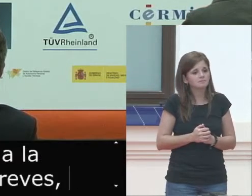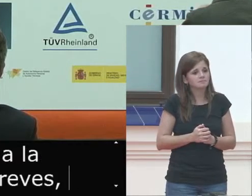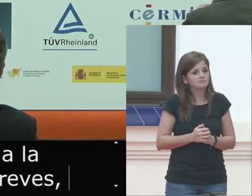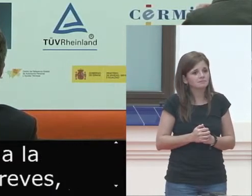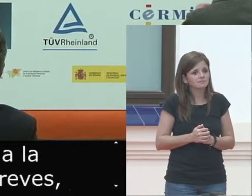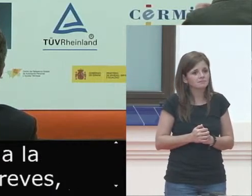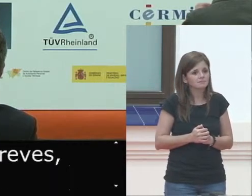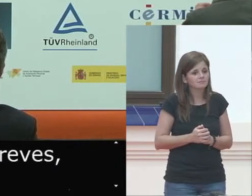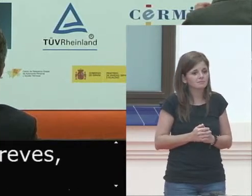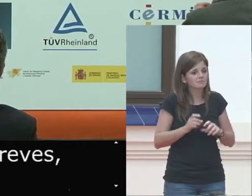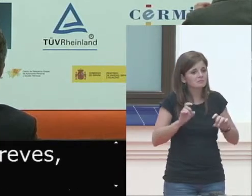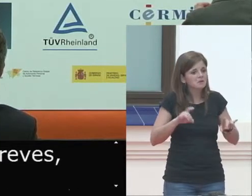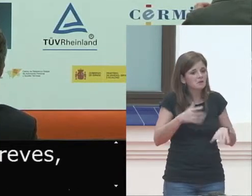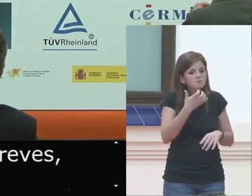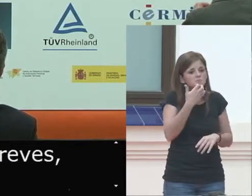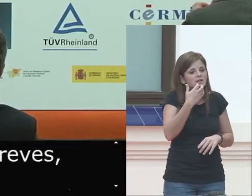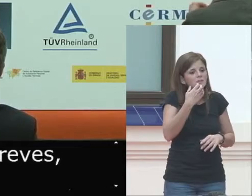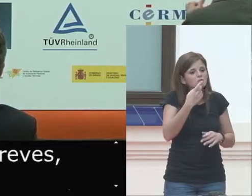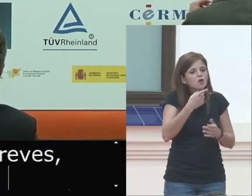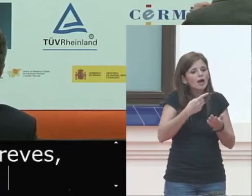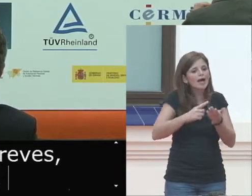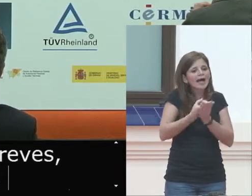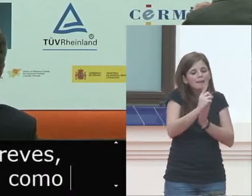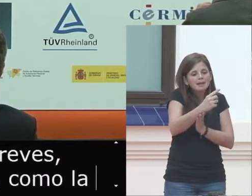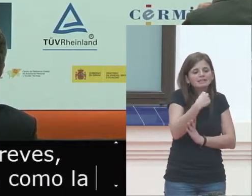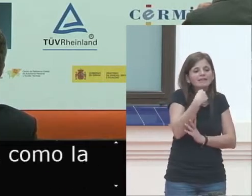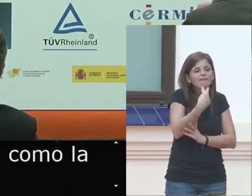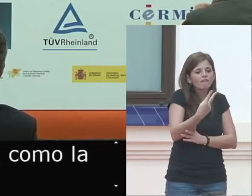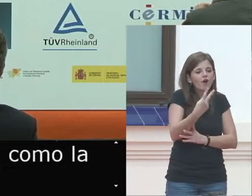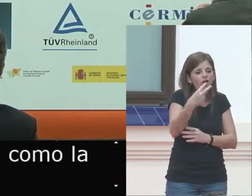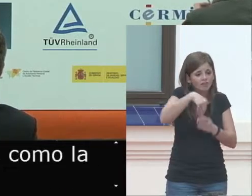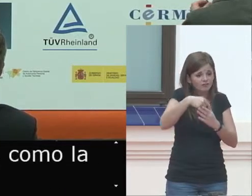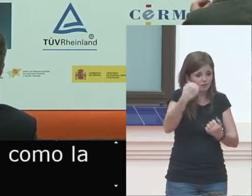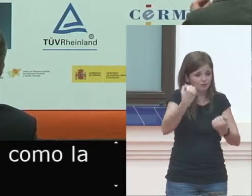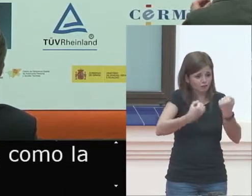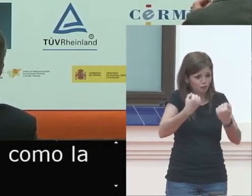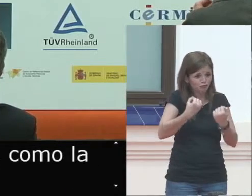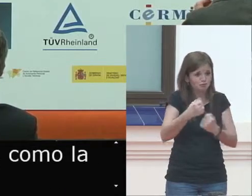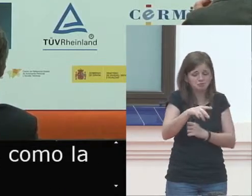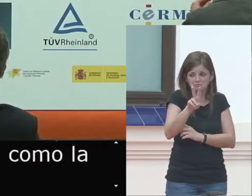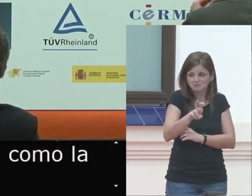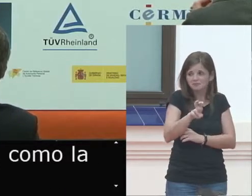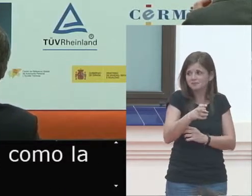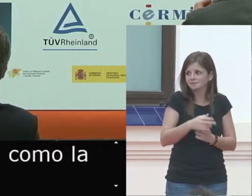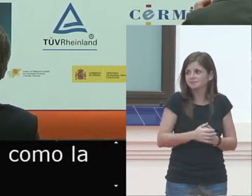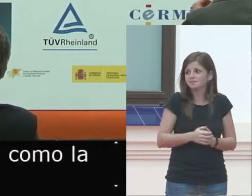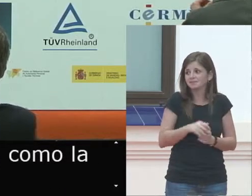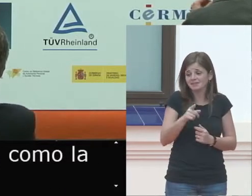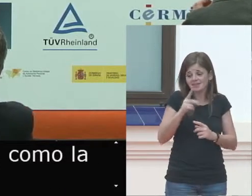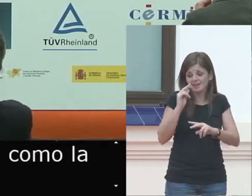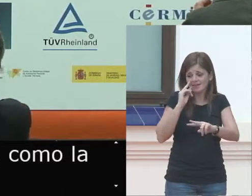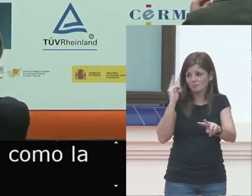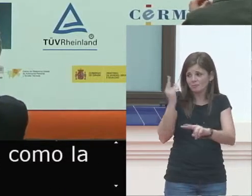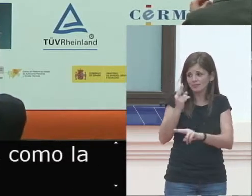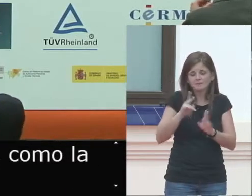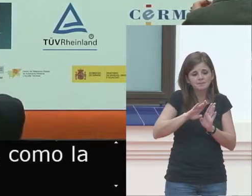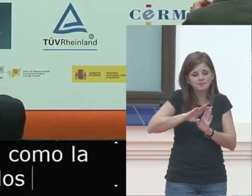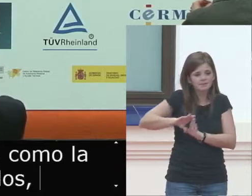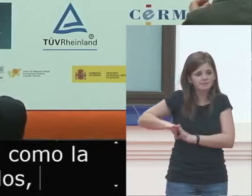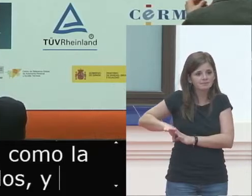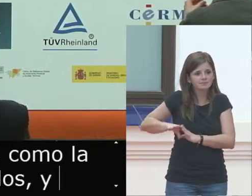de los coches que ahora usamos todos, pero no es esa dirección. Y eso son la contestación. Otra